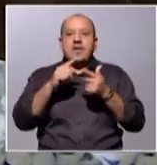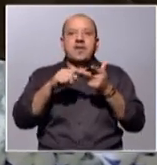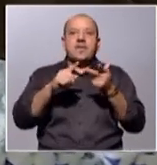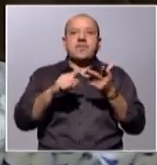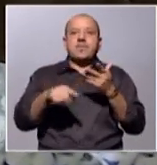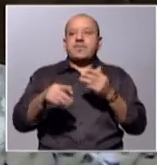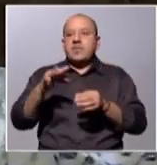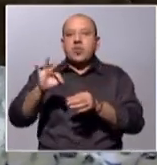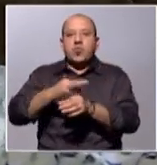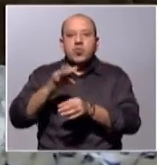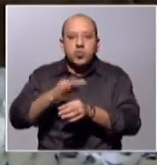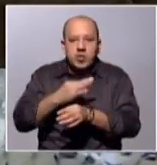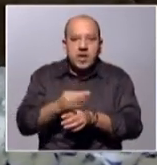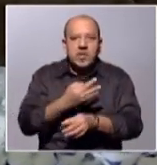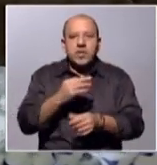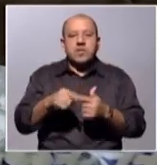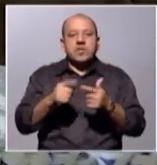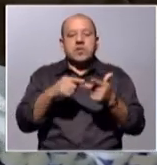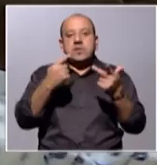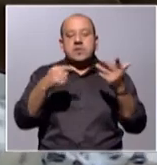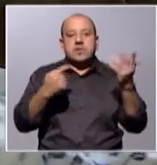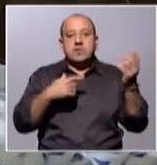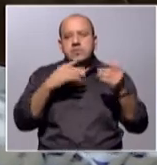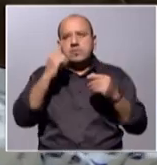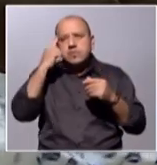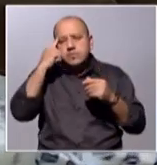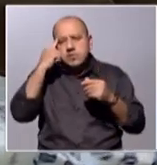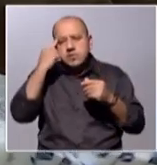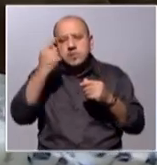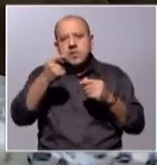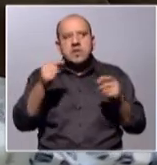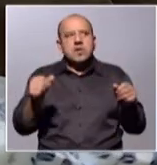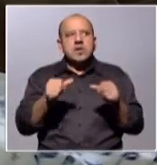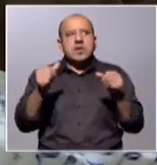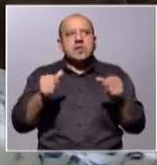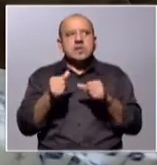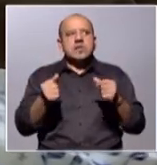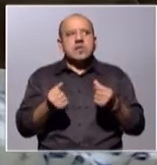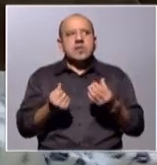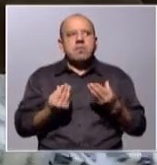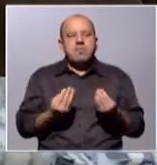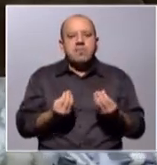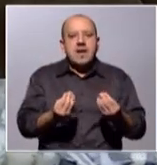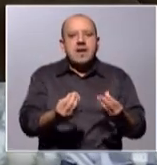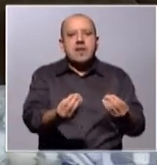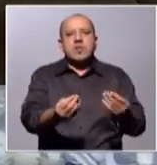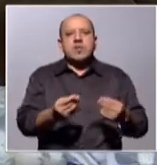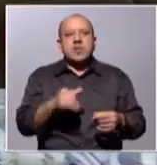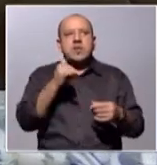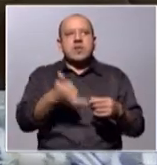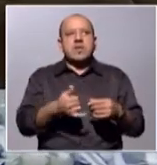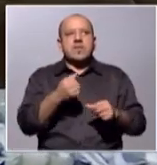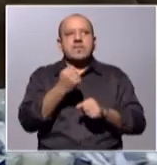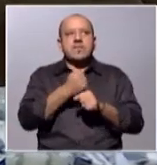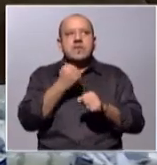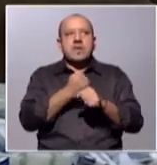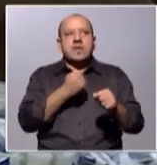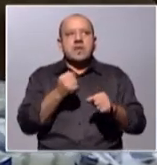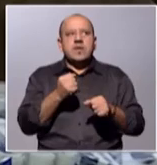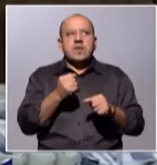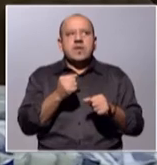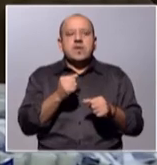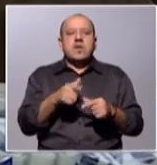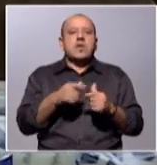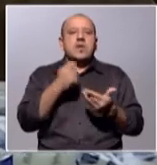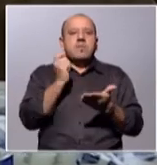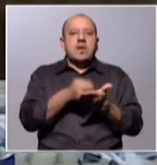costureras y así empezamos a pensar gente que hace jardinería gente que tiene mil oficios que se buscaban la vida y